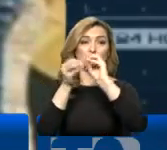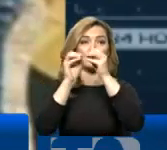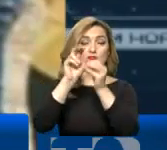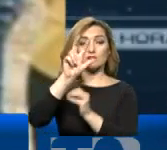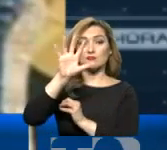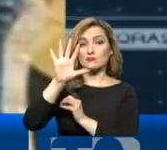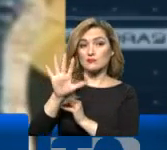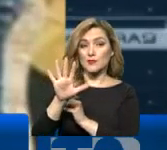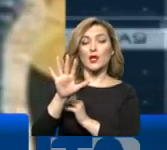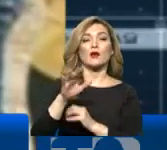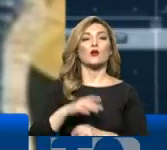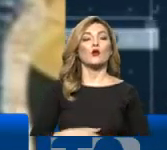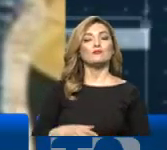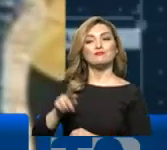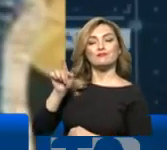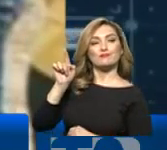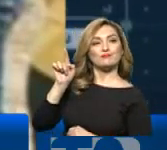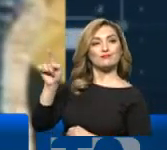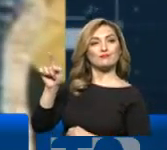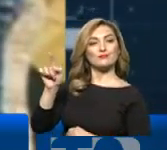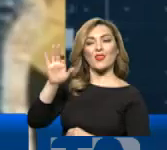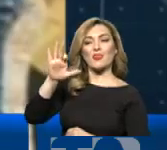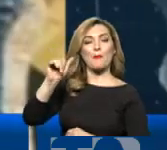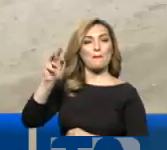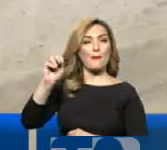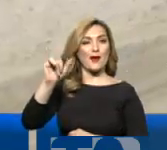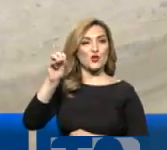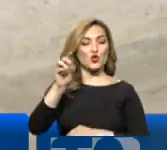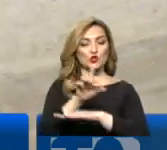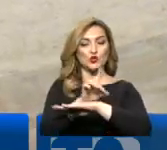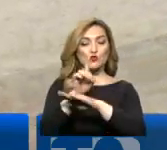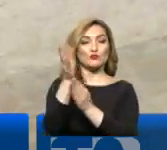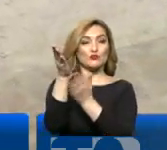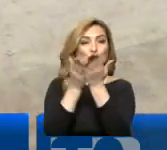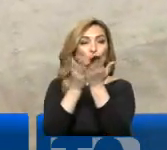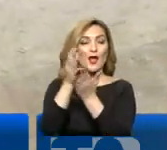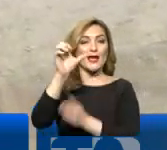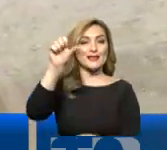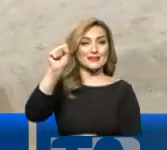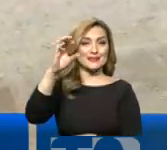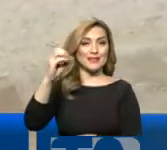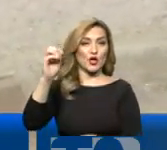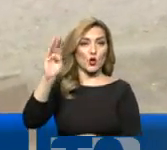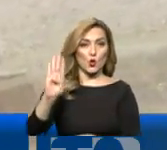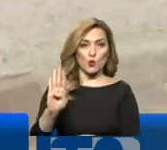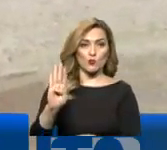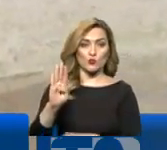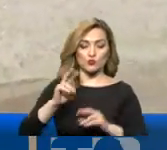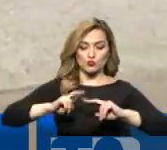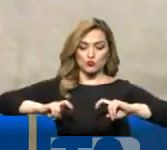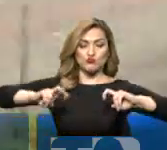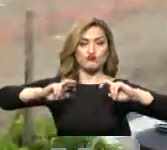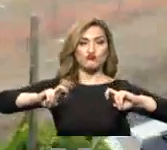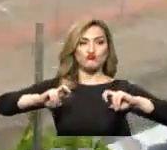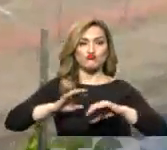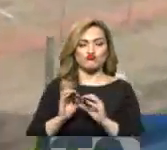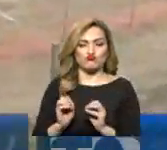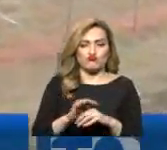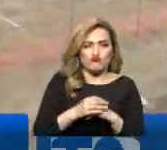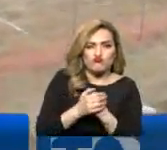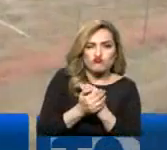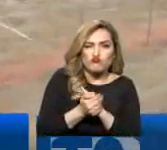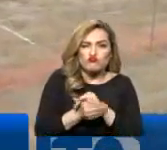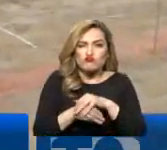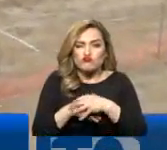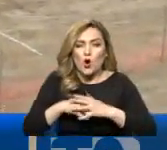a René Tamayo, director del Servicio de Contratación de Obras, SECOP. Ambos son investigados por presunta delincuencia organizada,